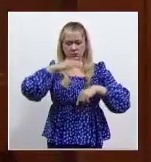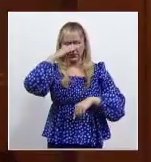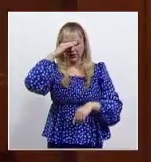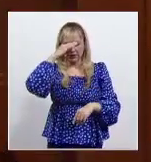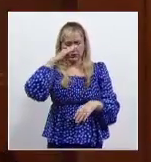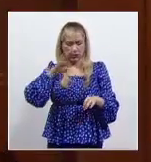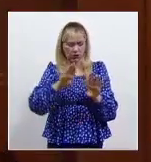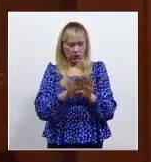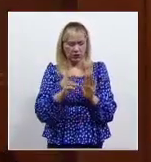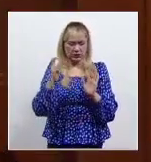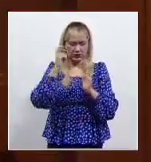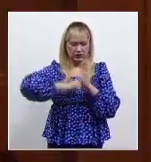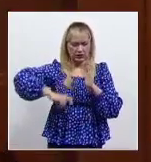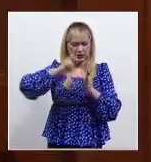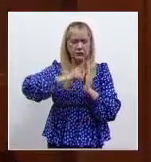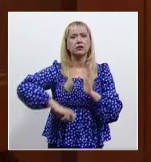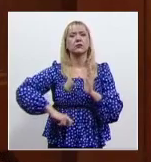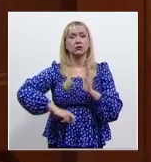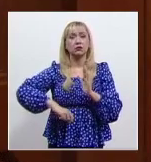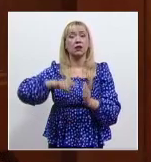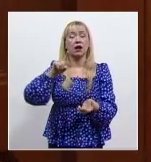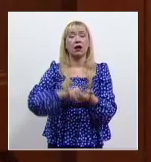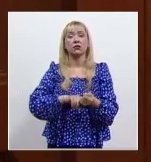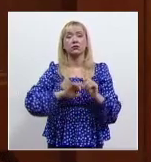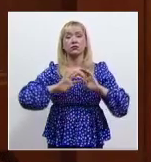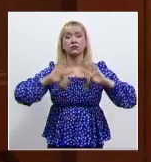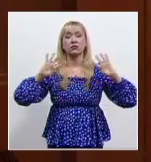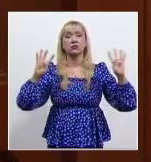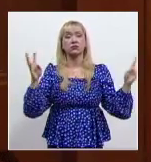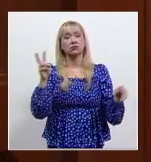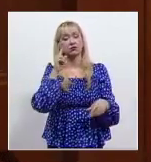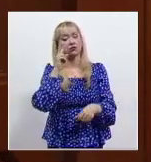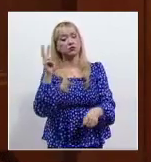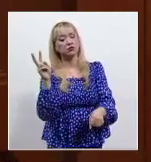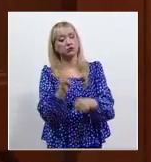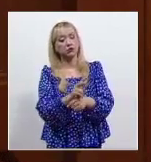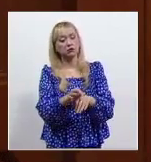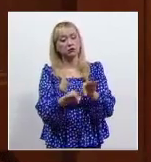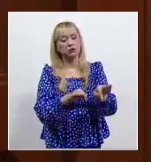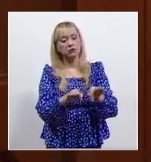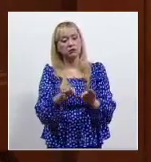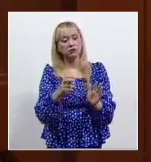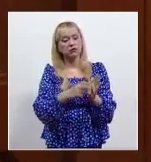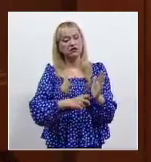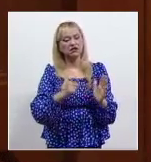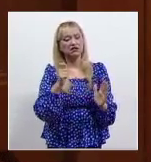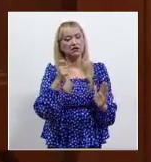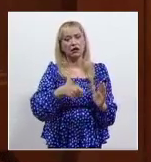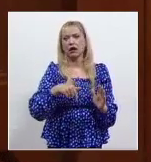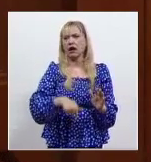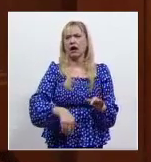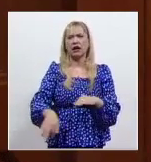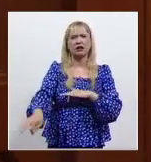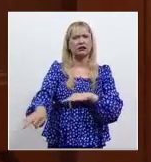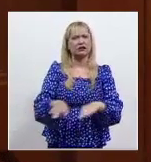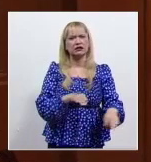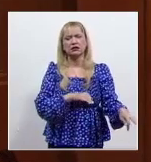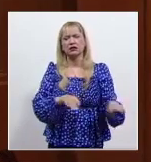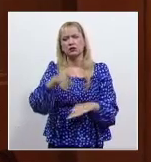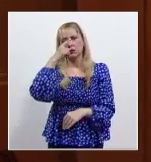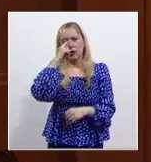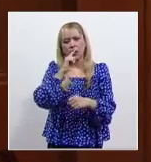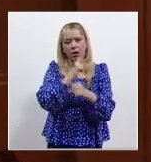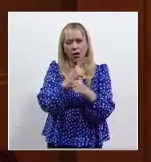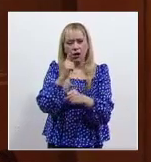el Consejo de la Judicatura Federal, se emprenda una tarea analítica de gran calado para identificar